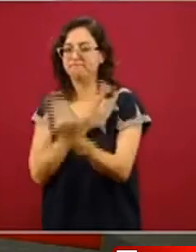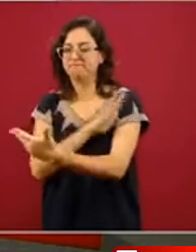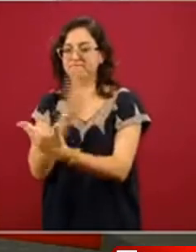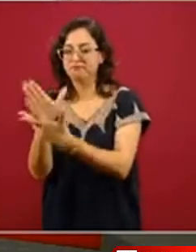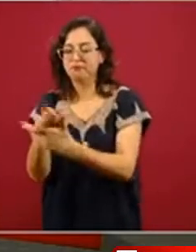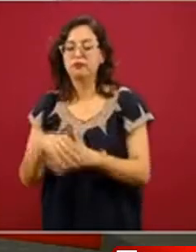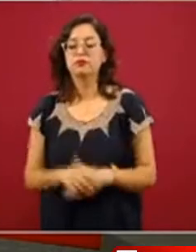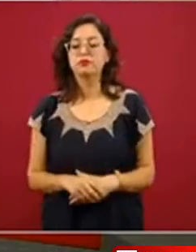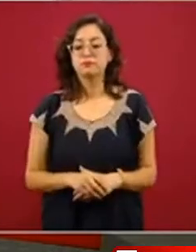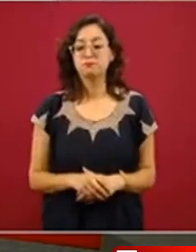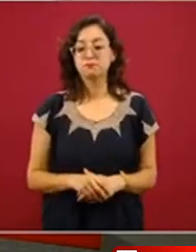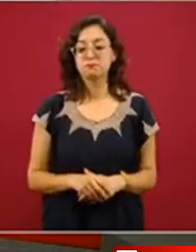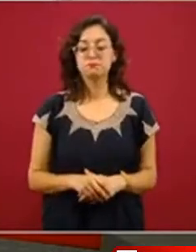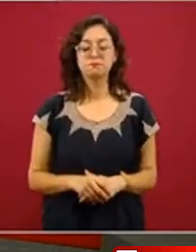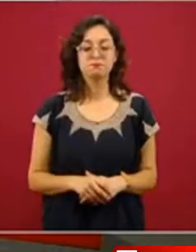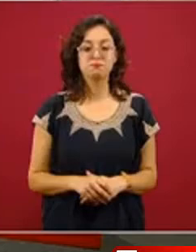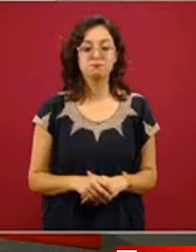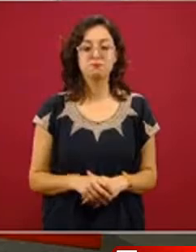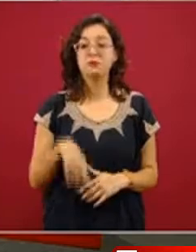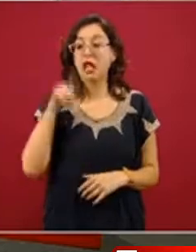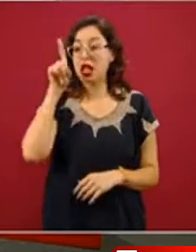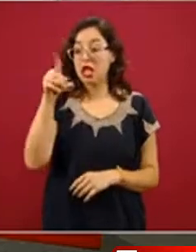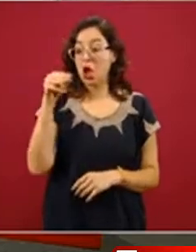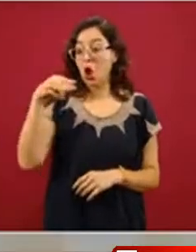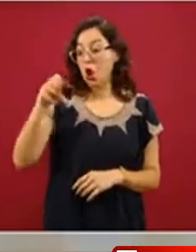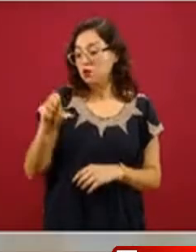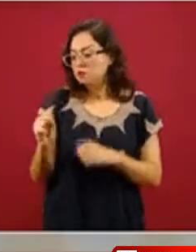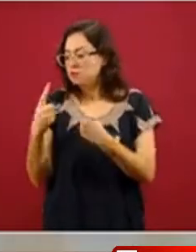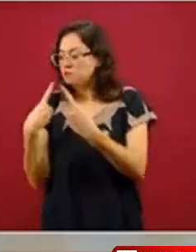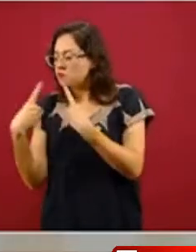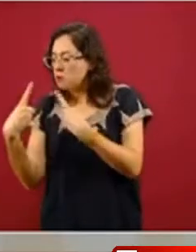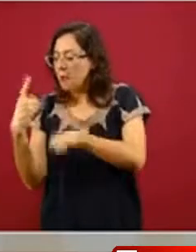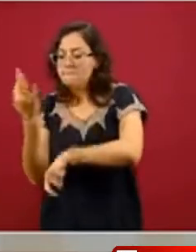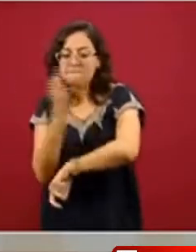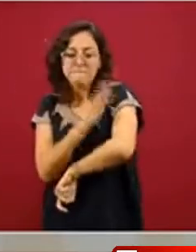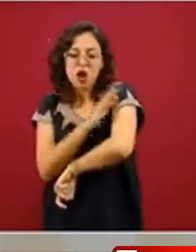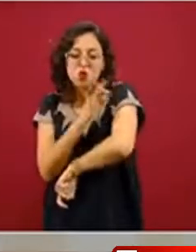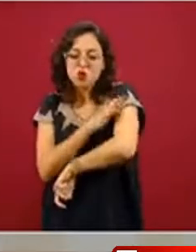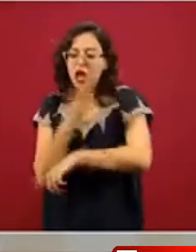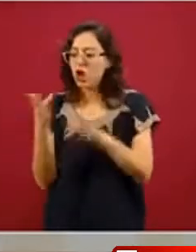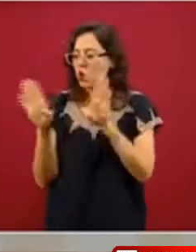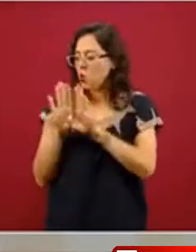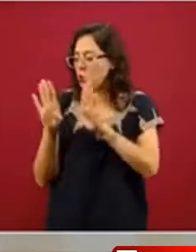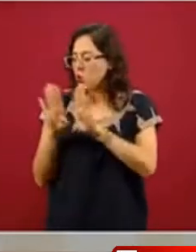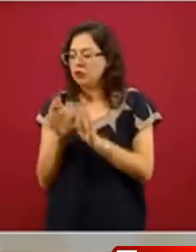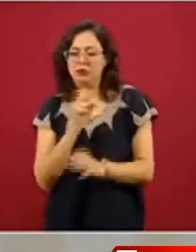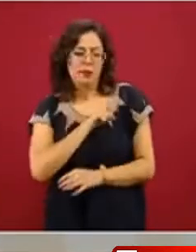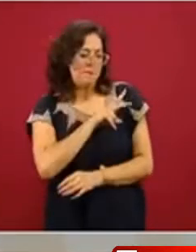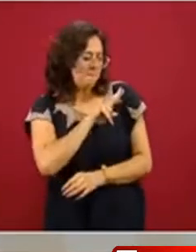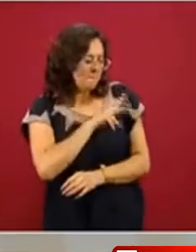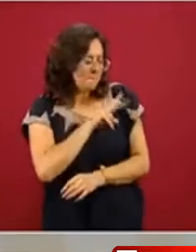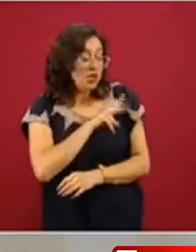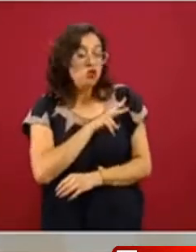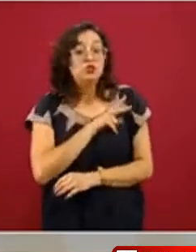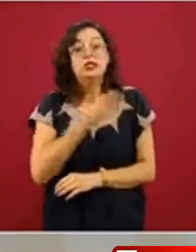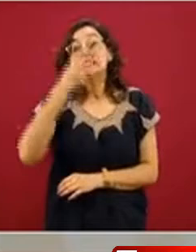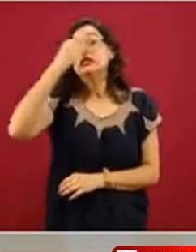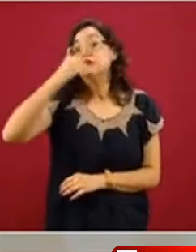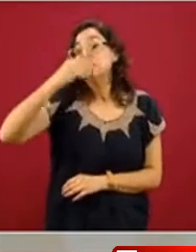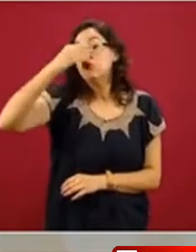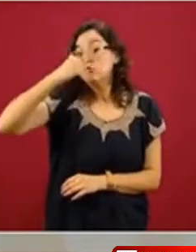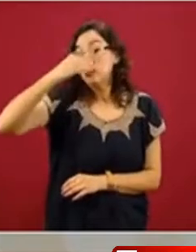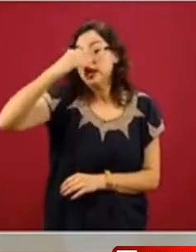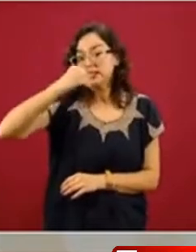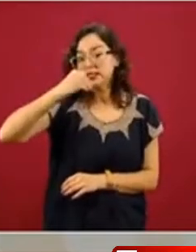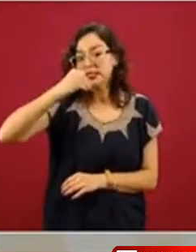Se toma la decisión sobre la composición de la vacuna. De acuerdo a el monitoreo de los virus influenza, los